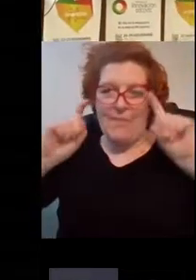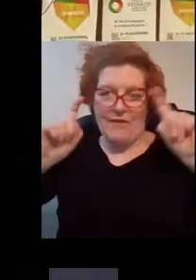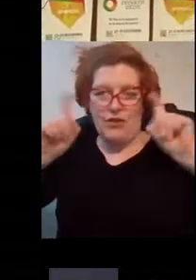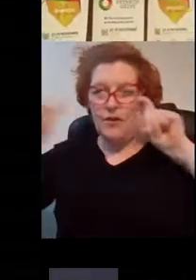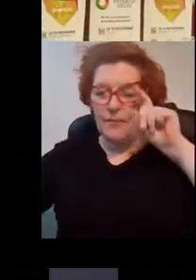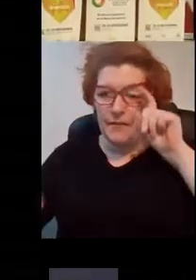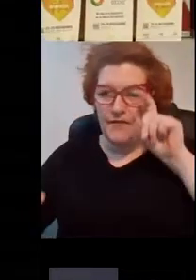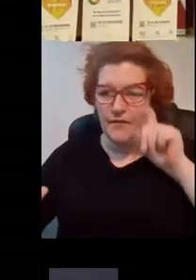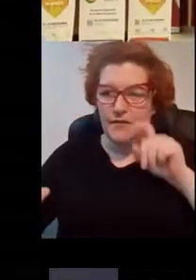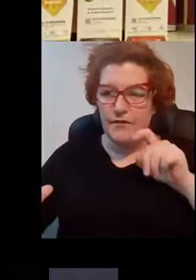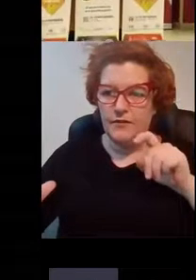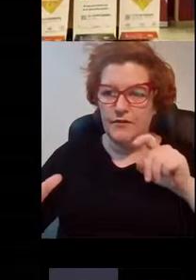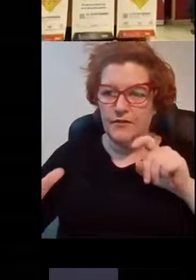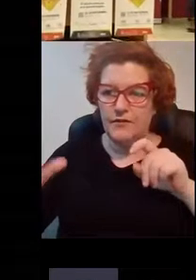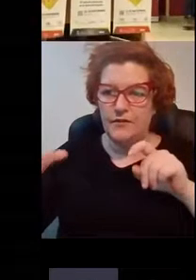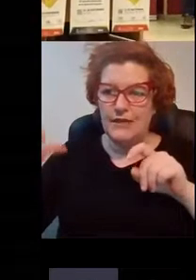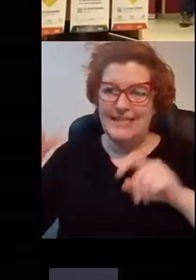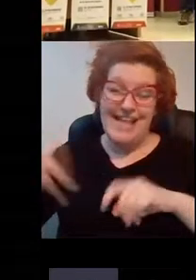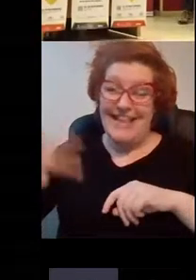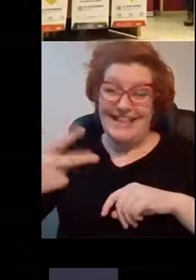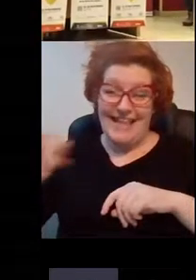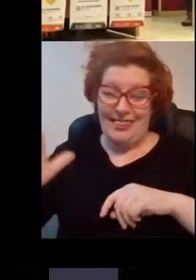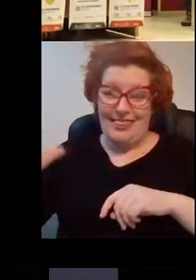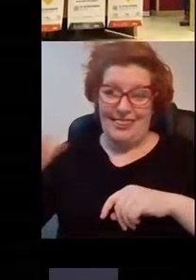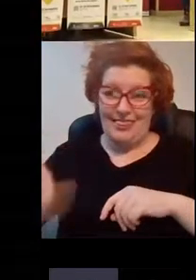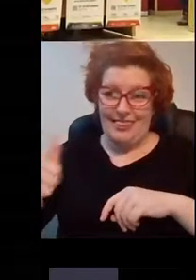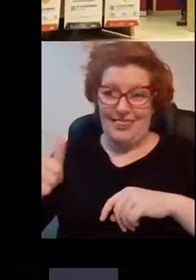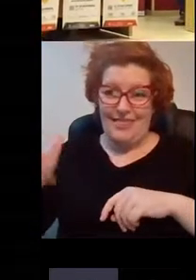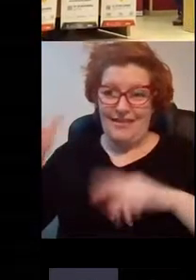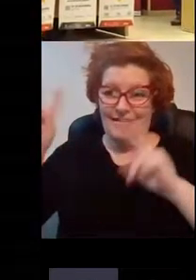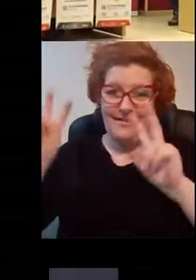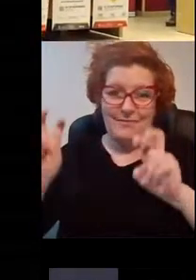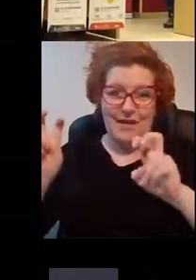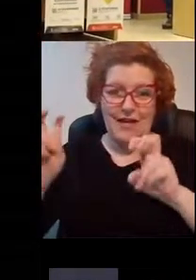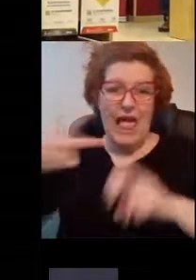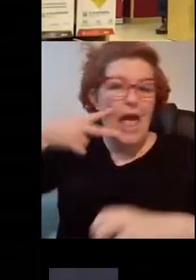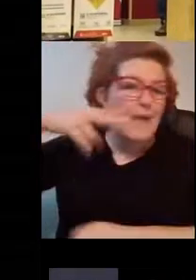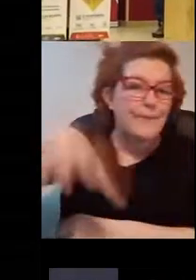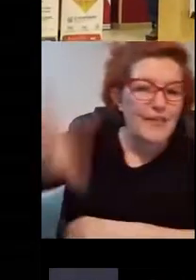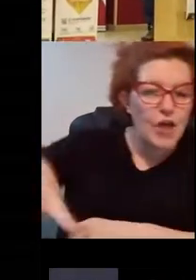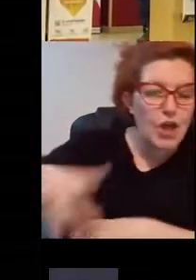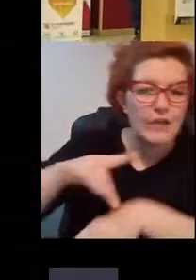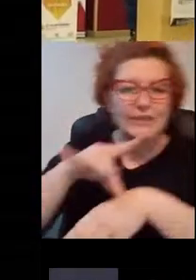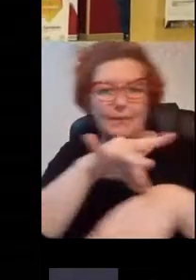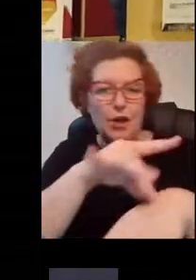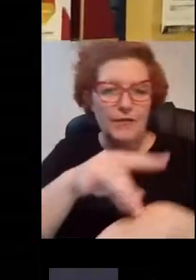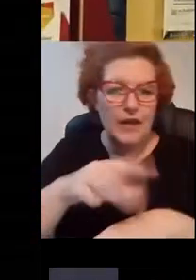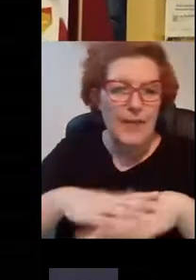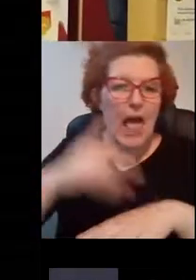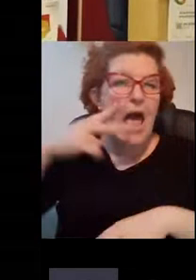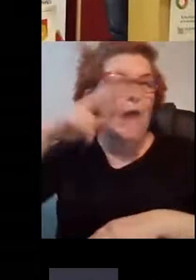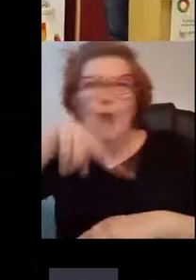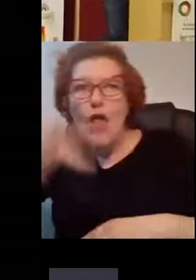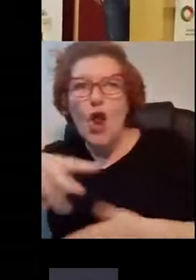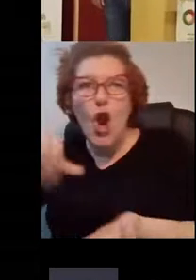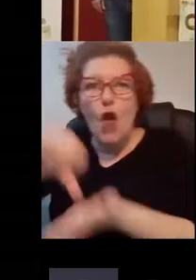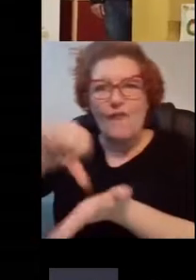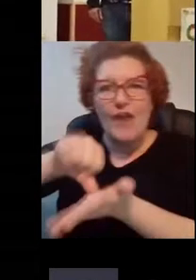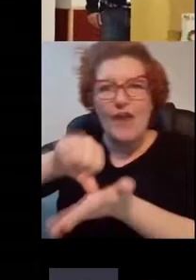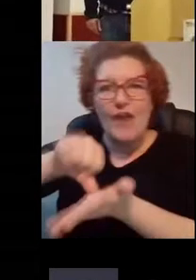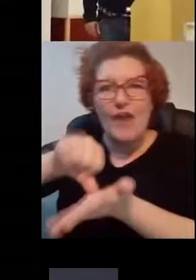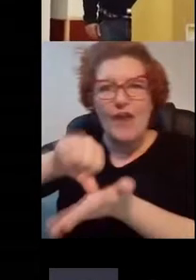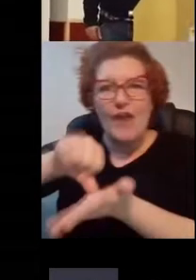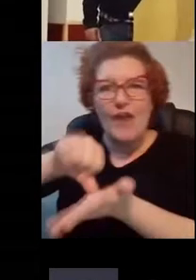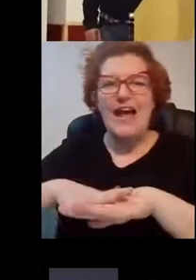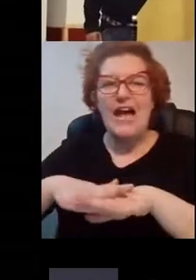Vicente Alemán y Sánchez Moscoso, titulada Expediciones tipográficas, la exploración urbana como medio para el estudio de la